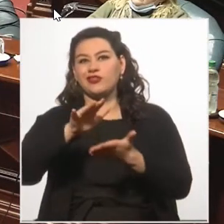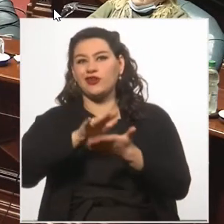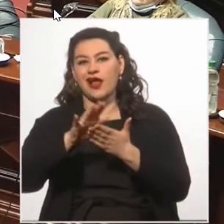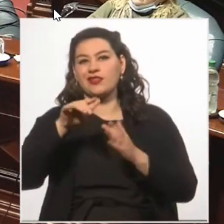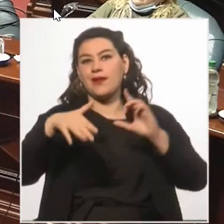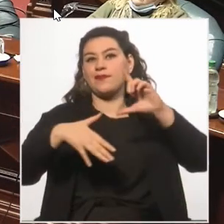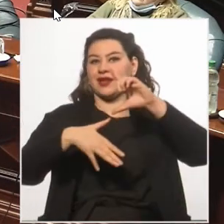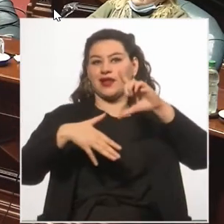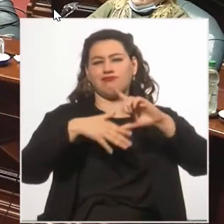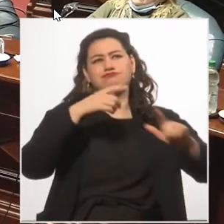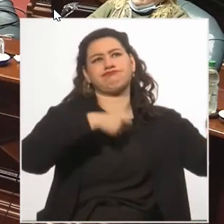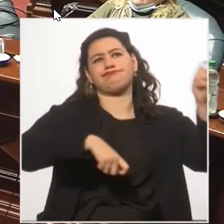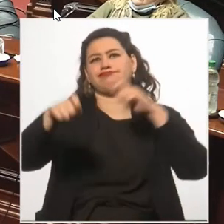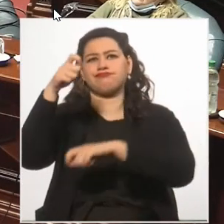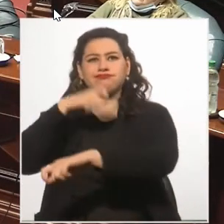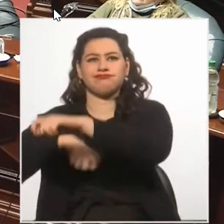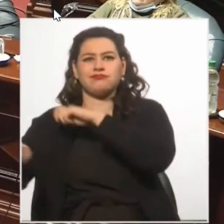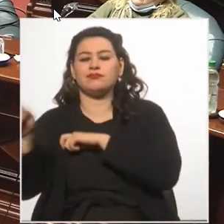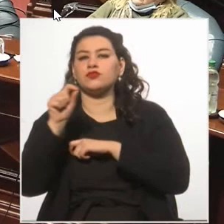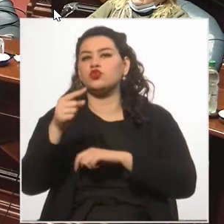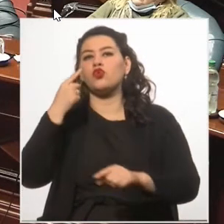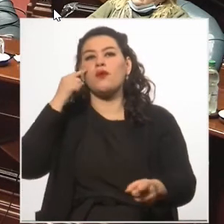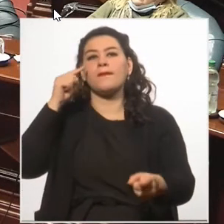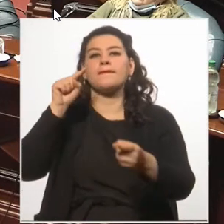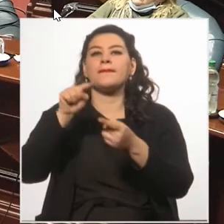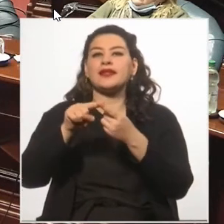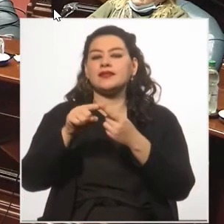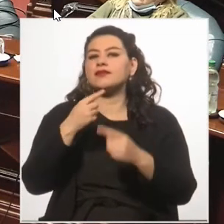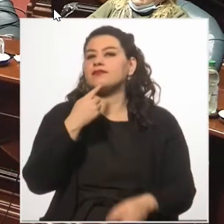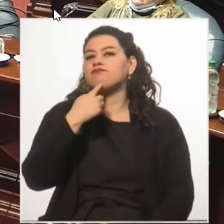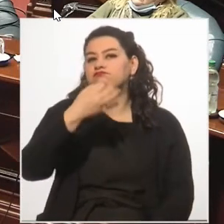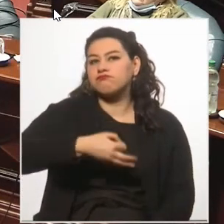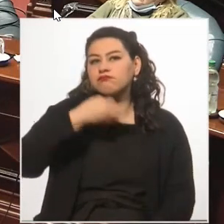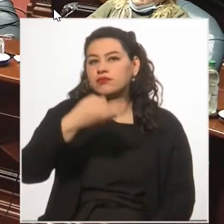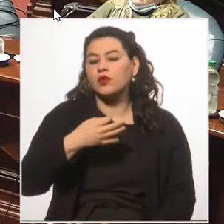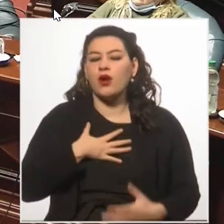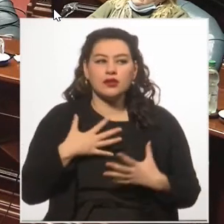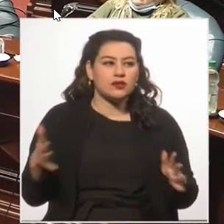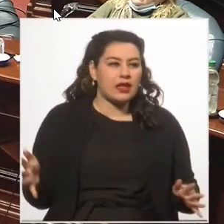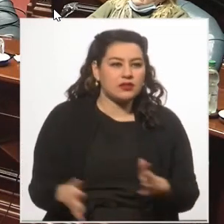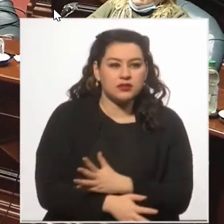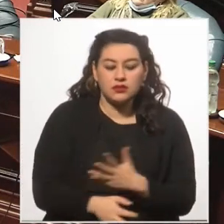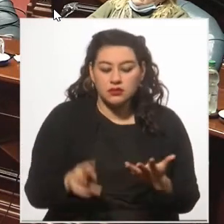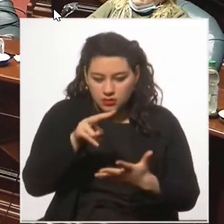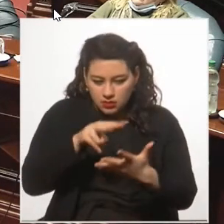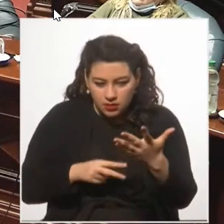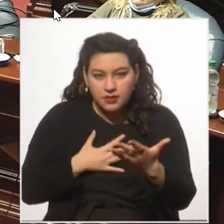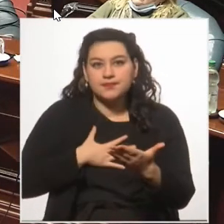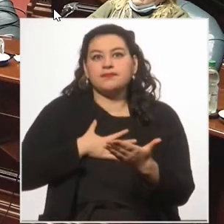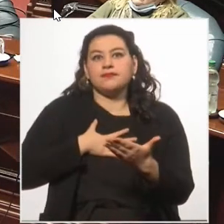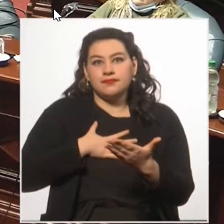de América Latina, en la medida que su mensaje vino a llenar un vacío que todos estaban